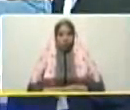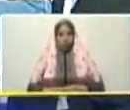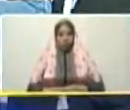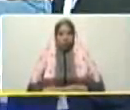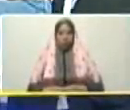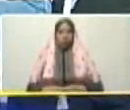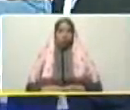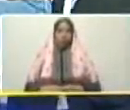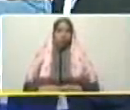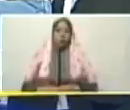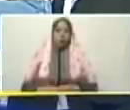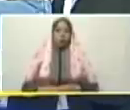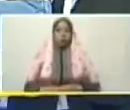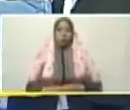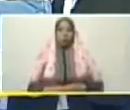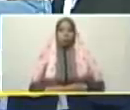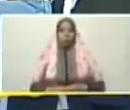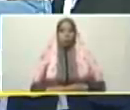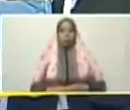todo